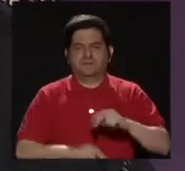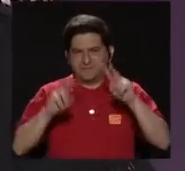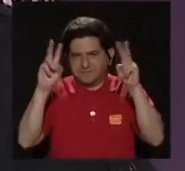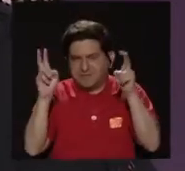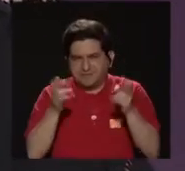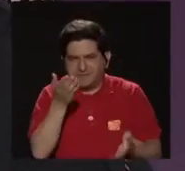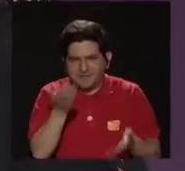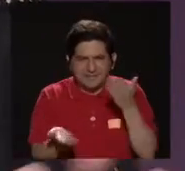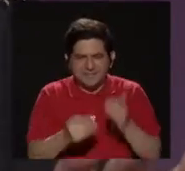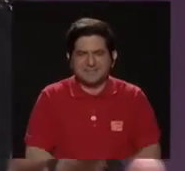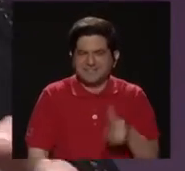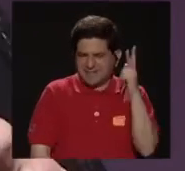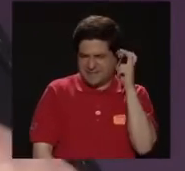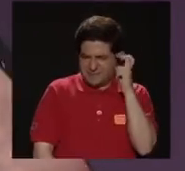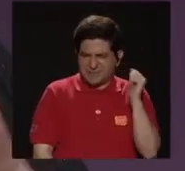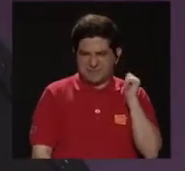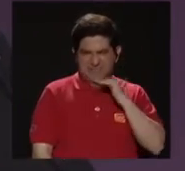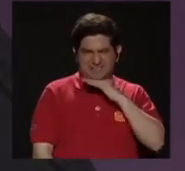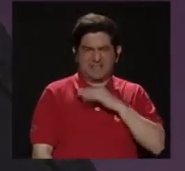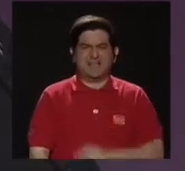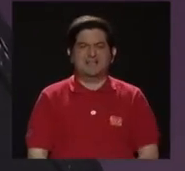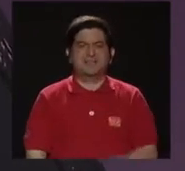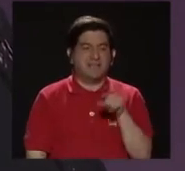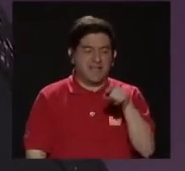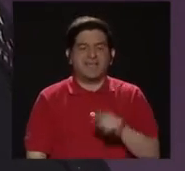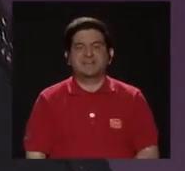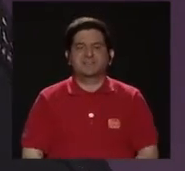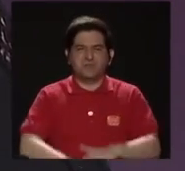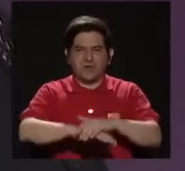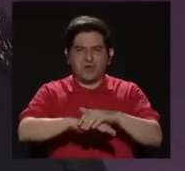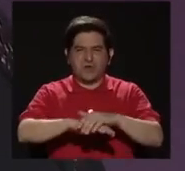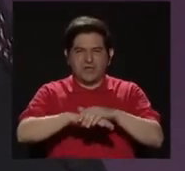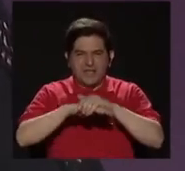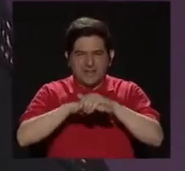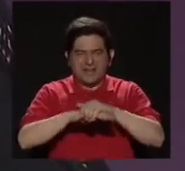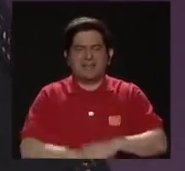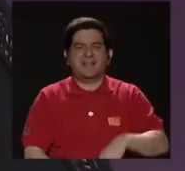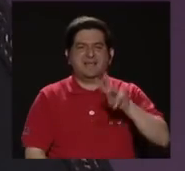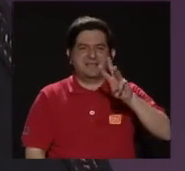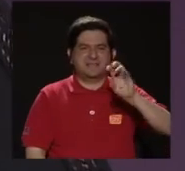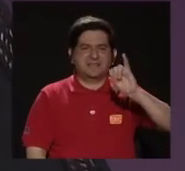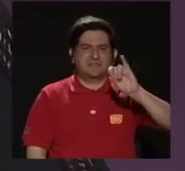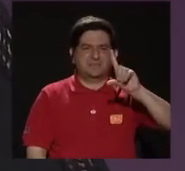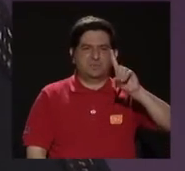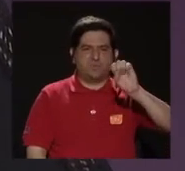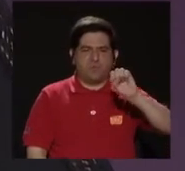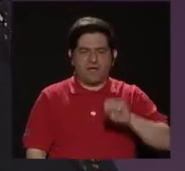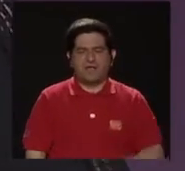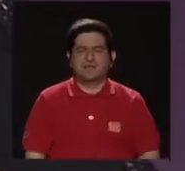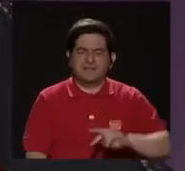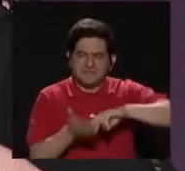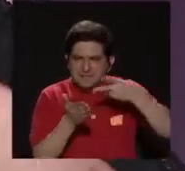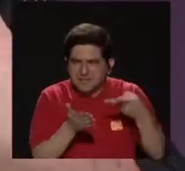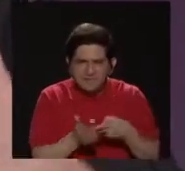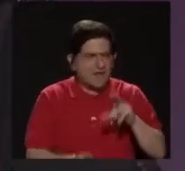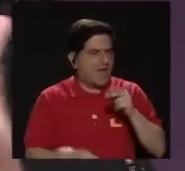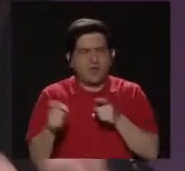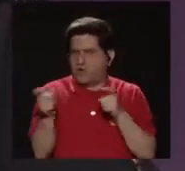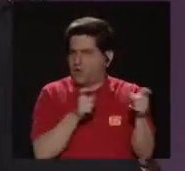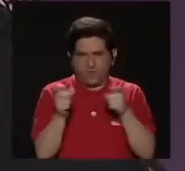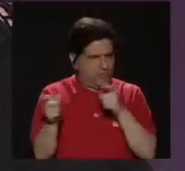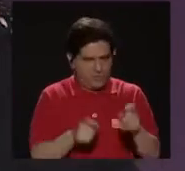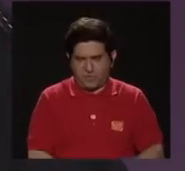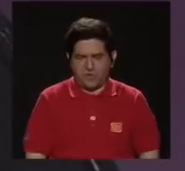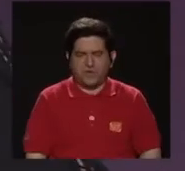español tal vez salvaje suena muy raro, en inglés es wild, es una cosa no domesticada. Esa naturaleza